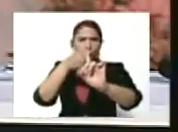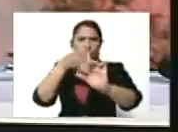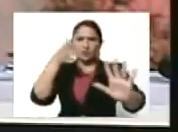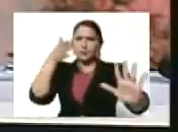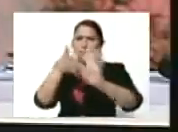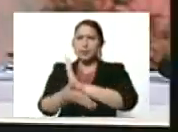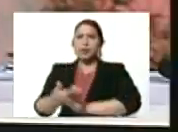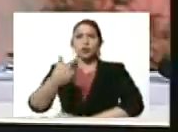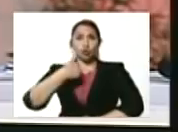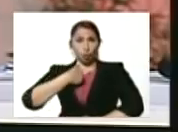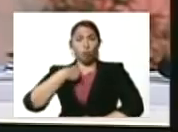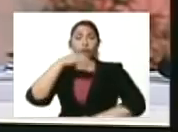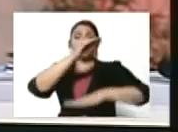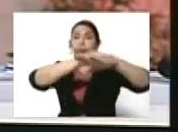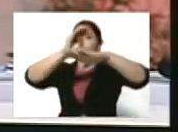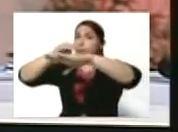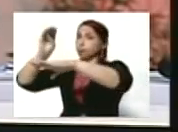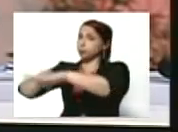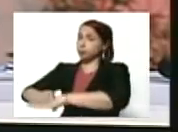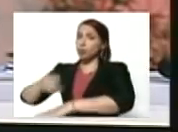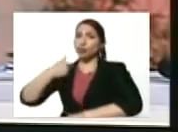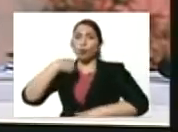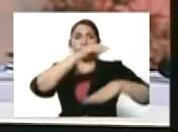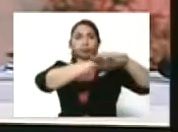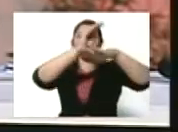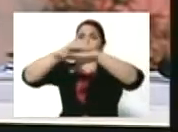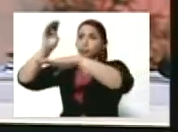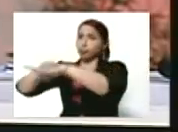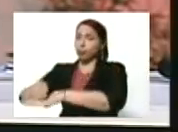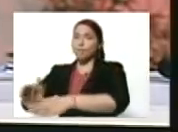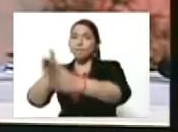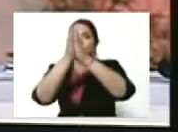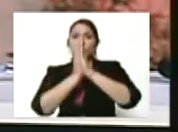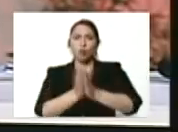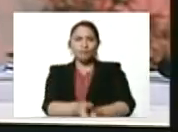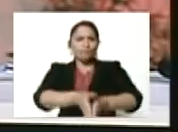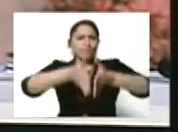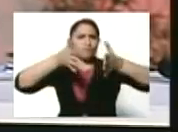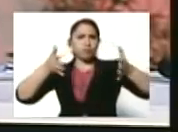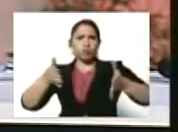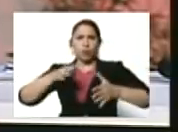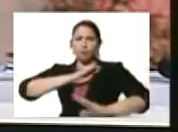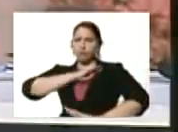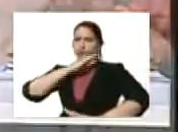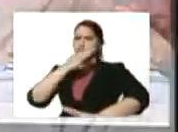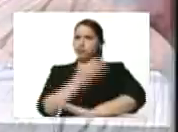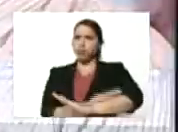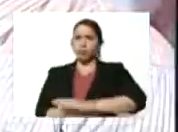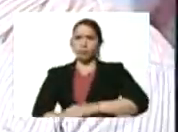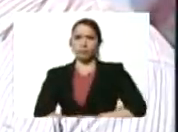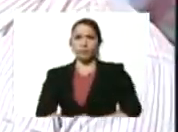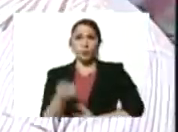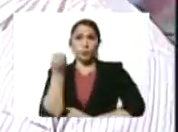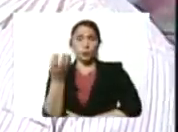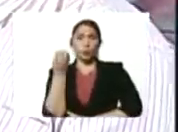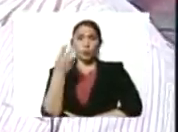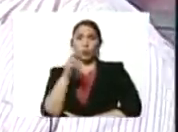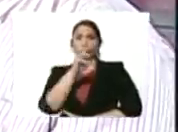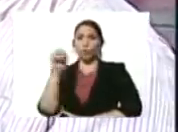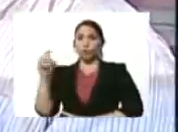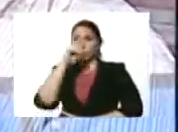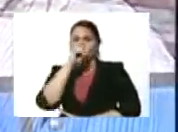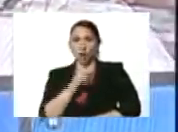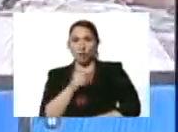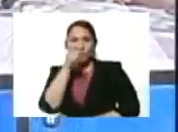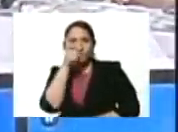estoy convocando. Estoy convocando a un gran y poderoso Congreso Bicentenario de